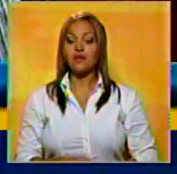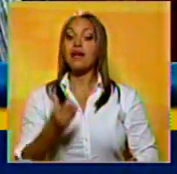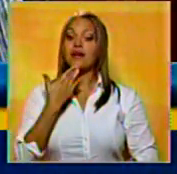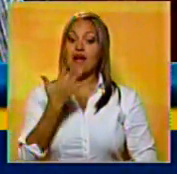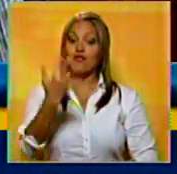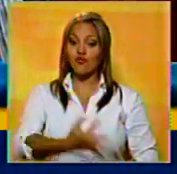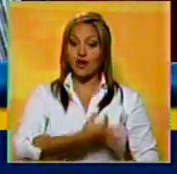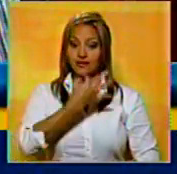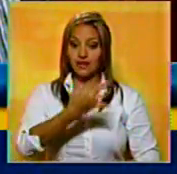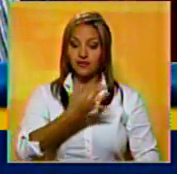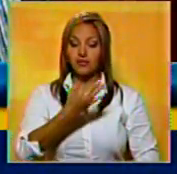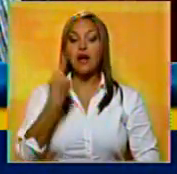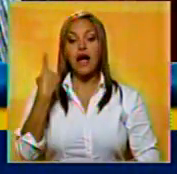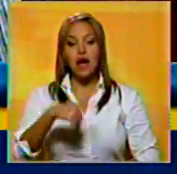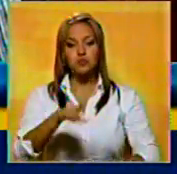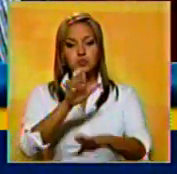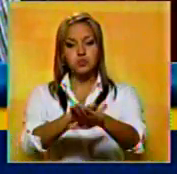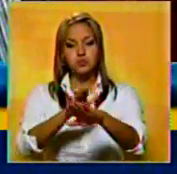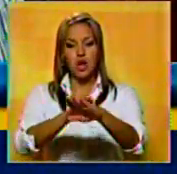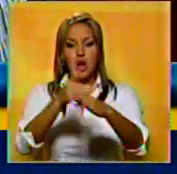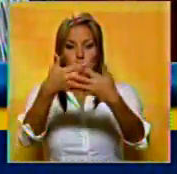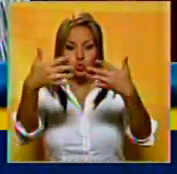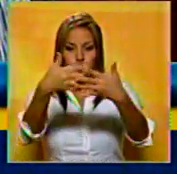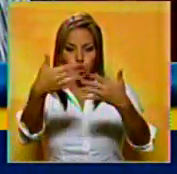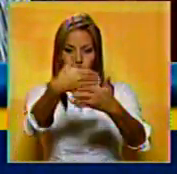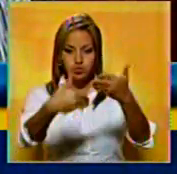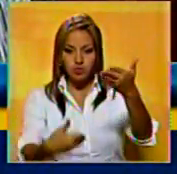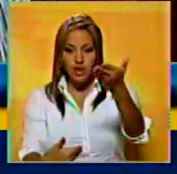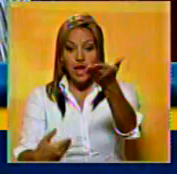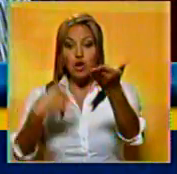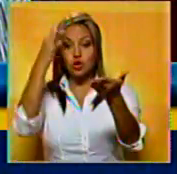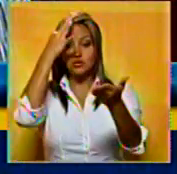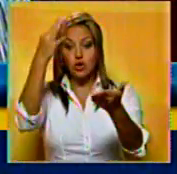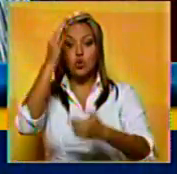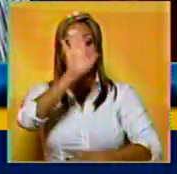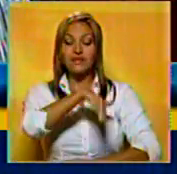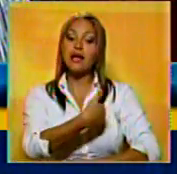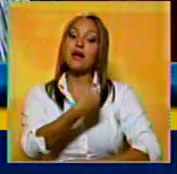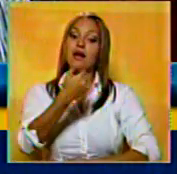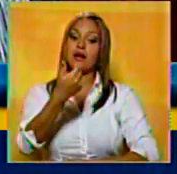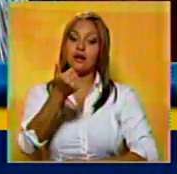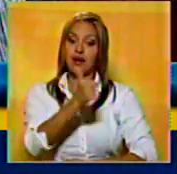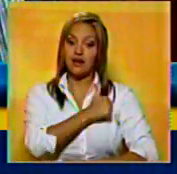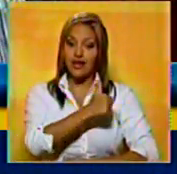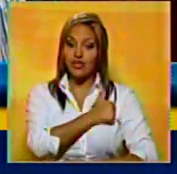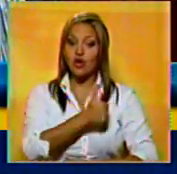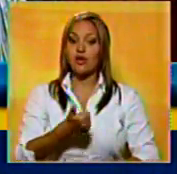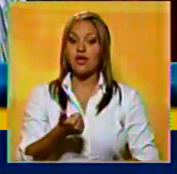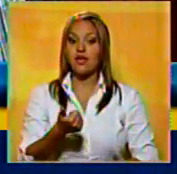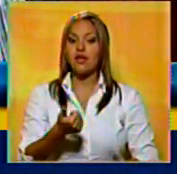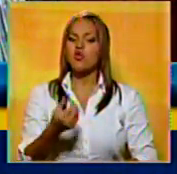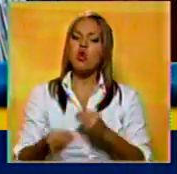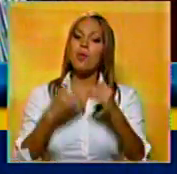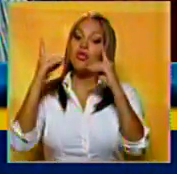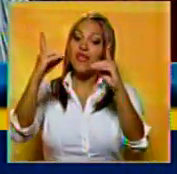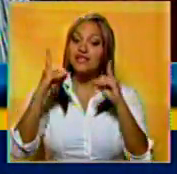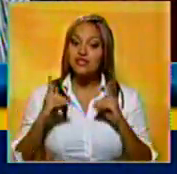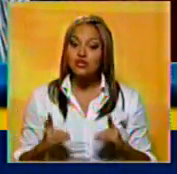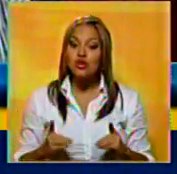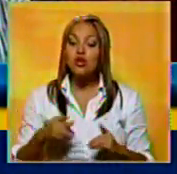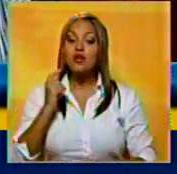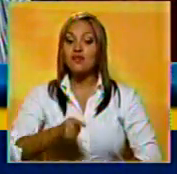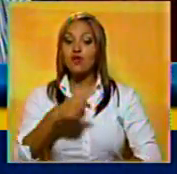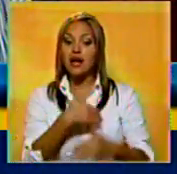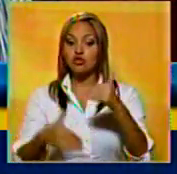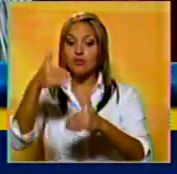Gracias, buenas tardes. En el comunicado leído por el Consejo Universitario de la Universidad Católica Andrés Bello con respecto a la decisión del